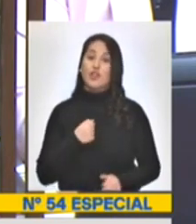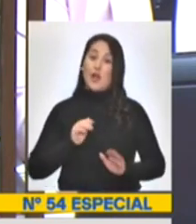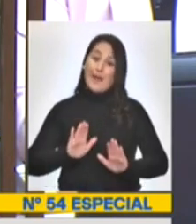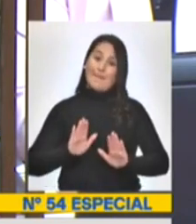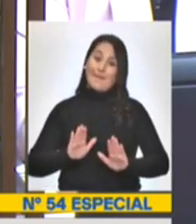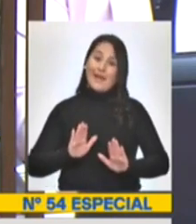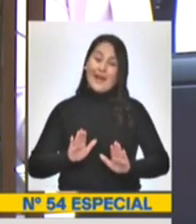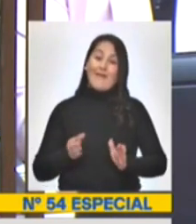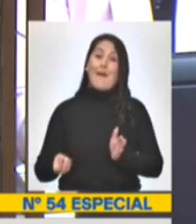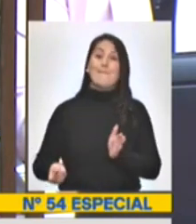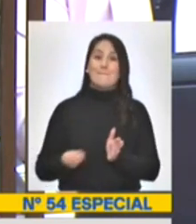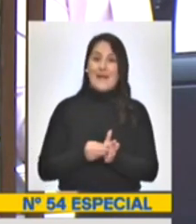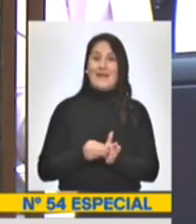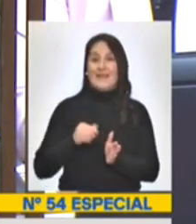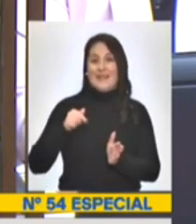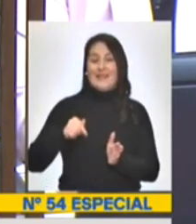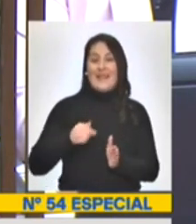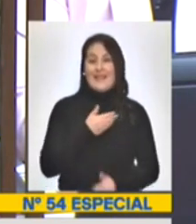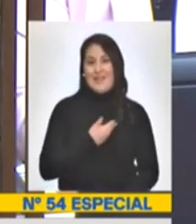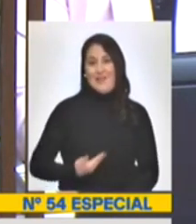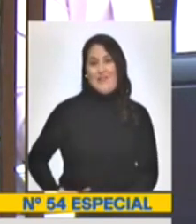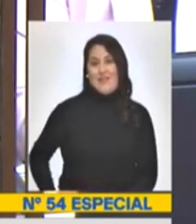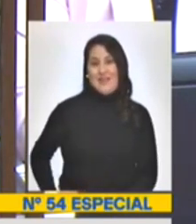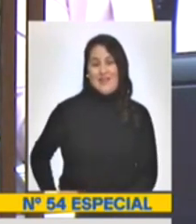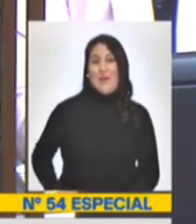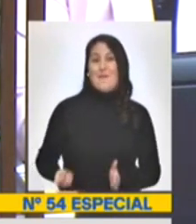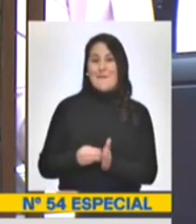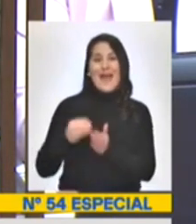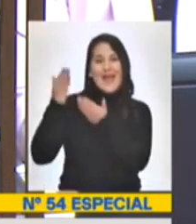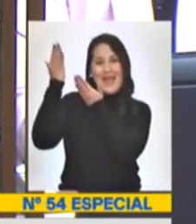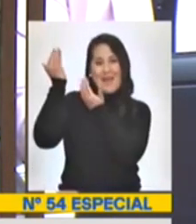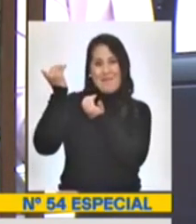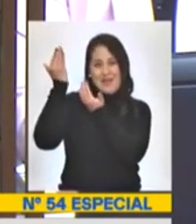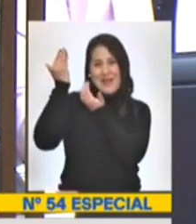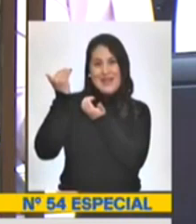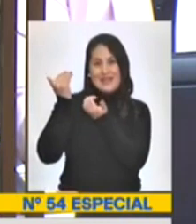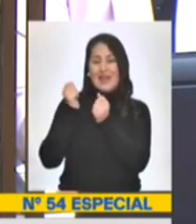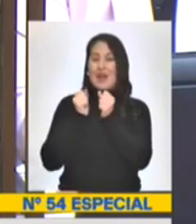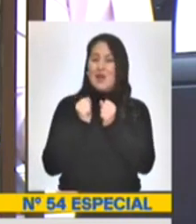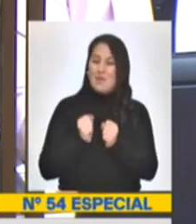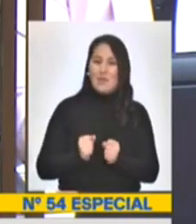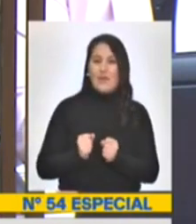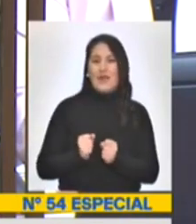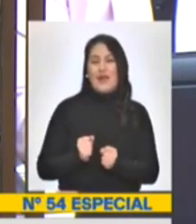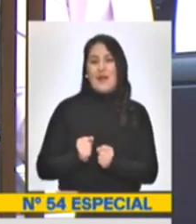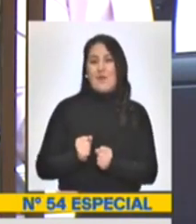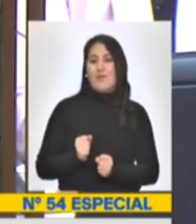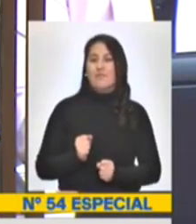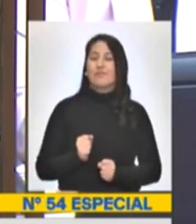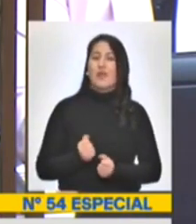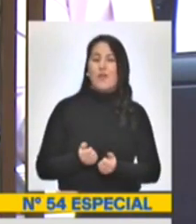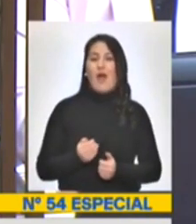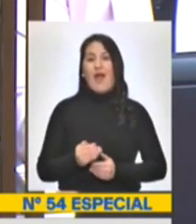generación. Más esperanza en que pudiéramos caminar en una cosa distinta,